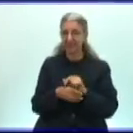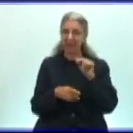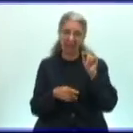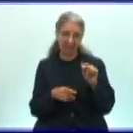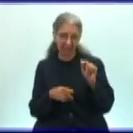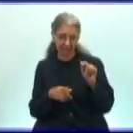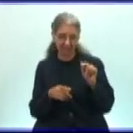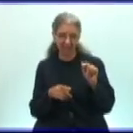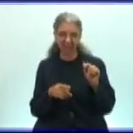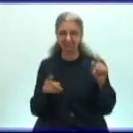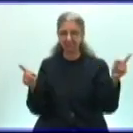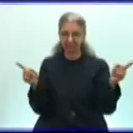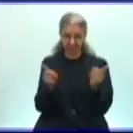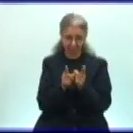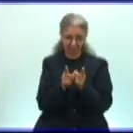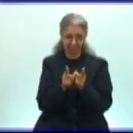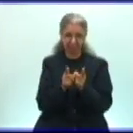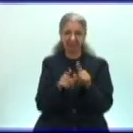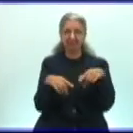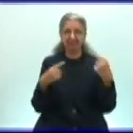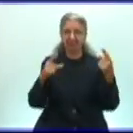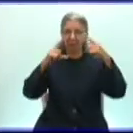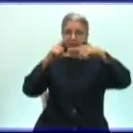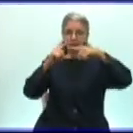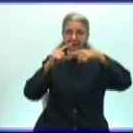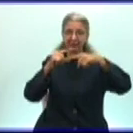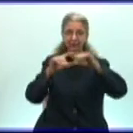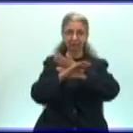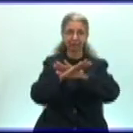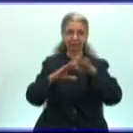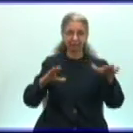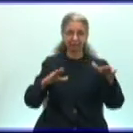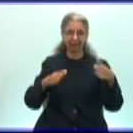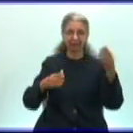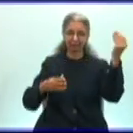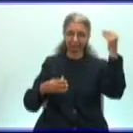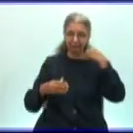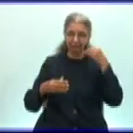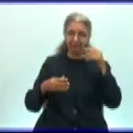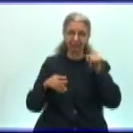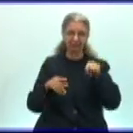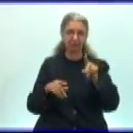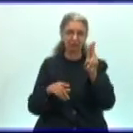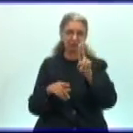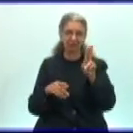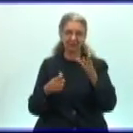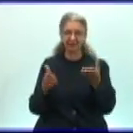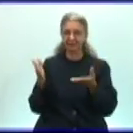van a hacer un resumen de los contenidos impartidos en esta unidad.